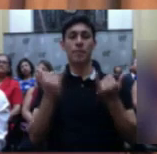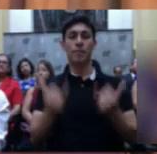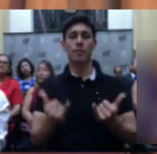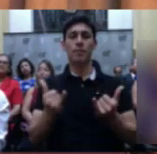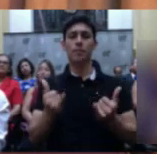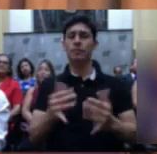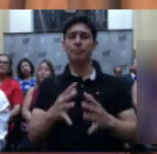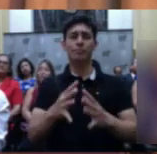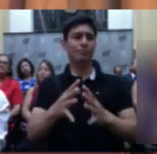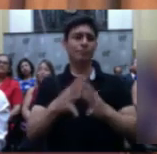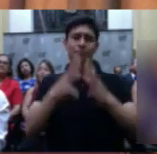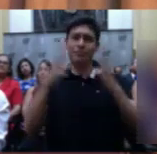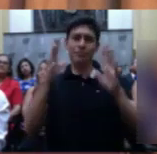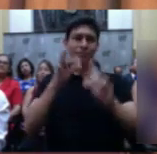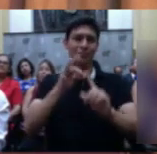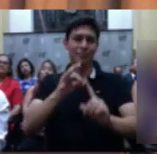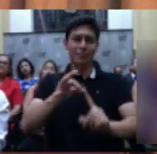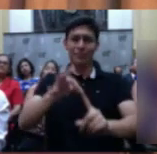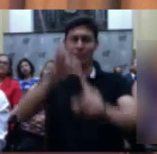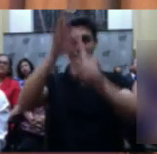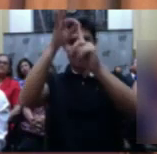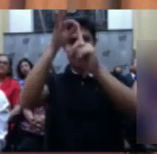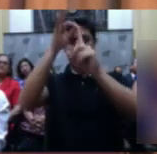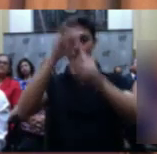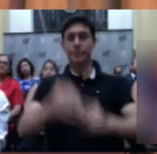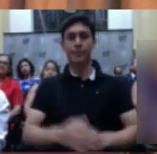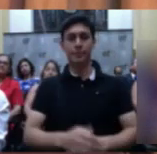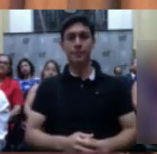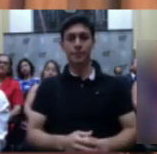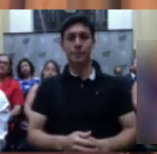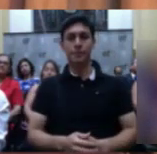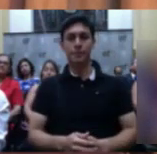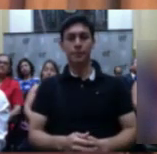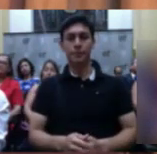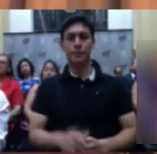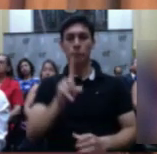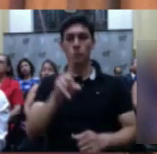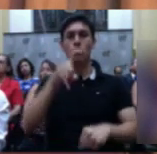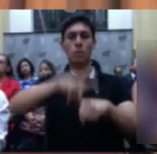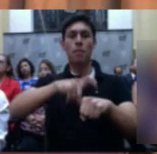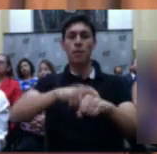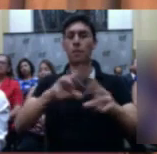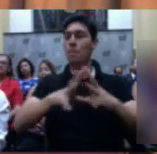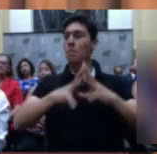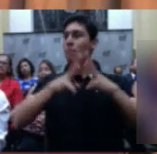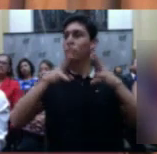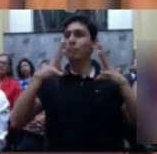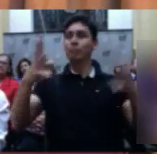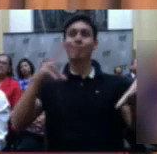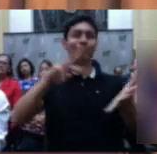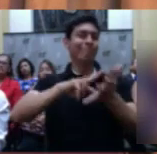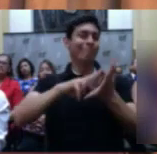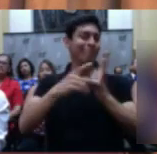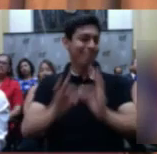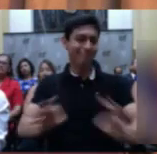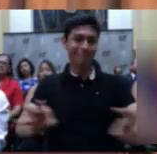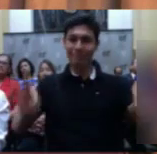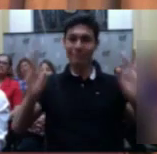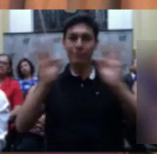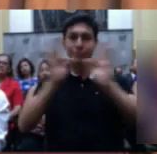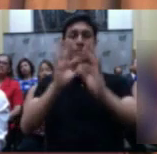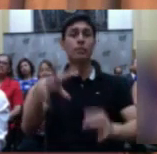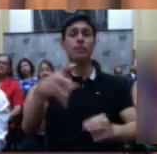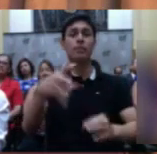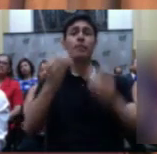día especial, qué duda cabe. Es un momento muy significativo porque, gracias a